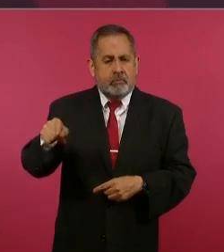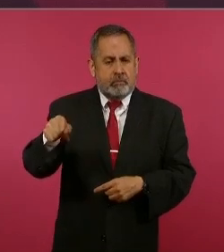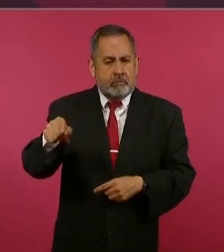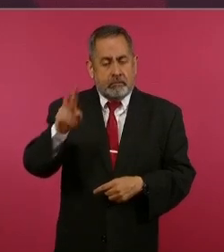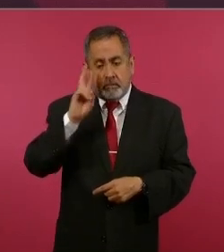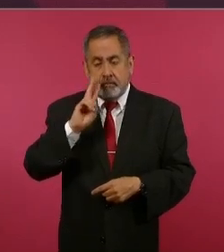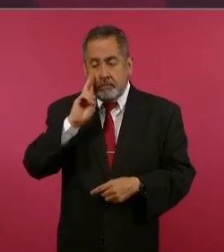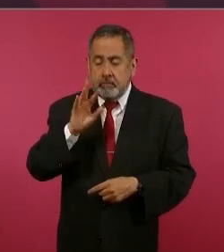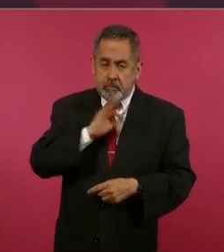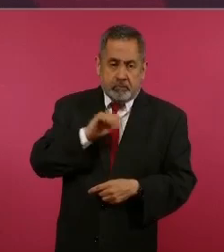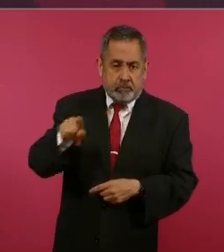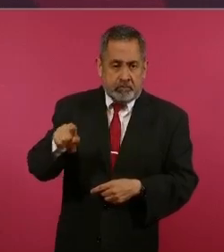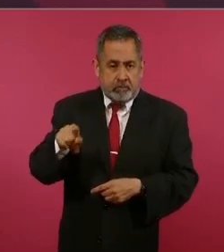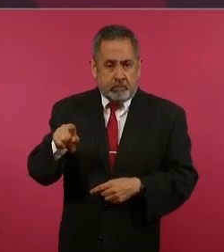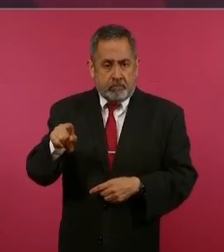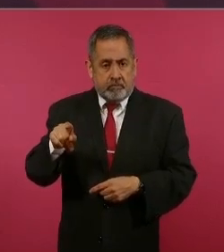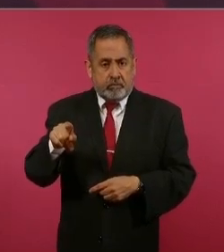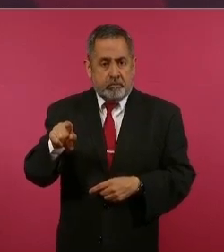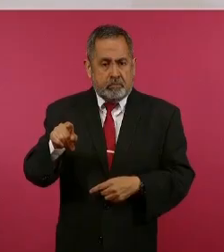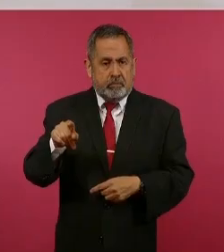a ver si podemos a finales